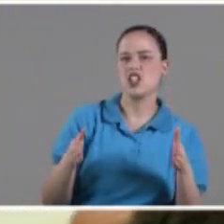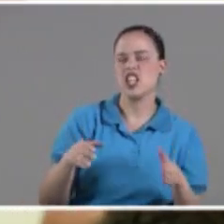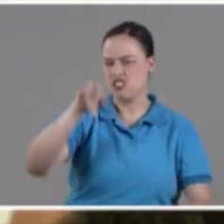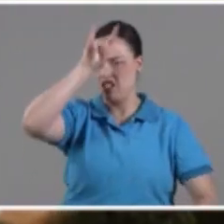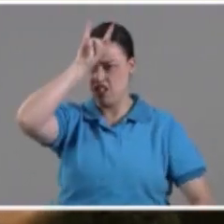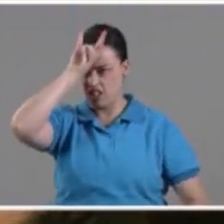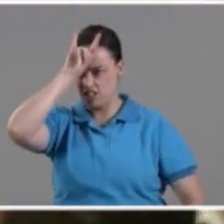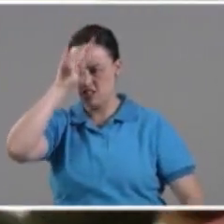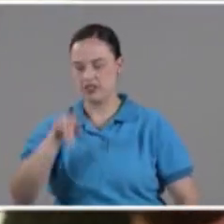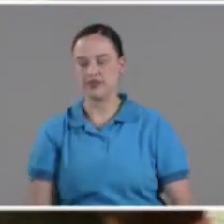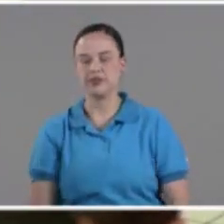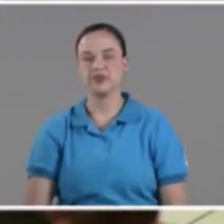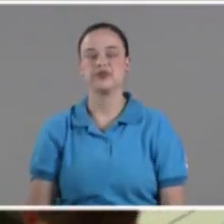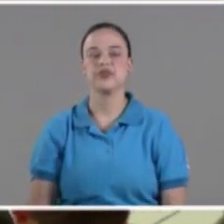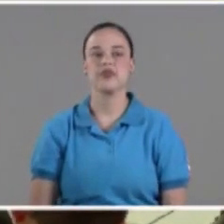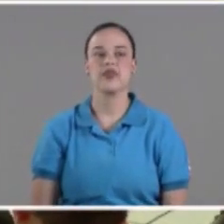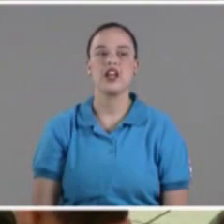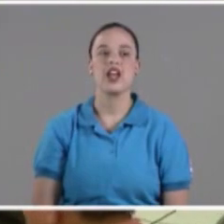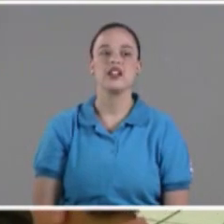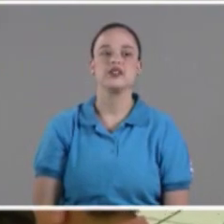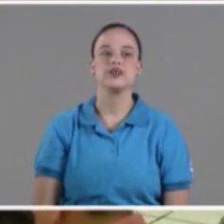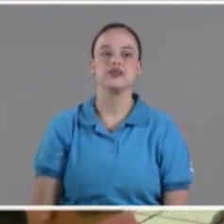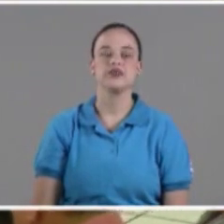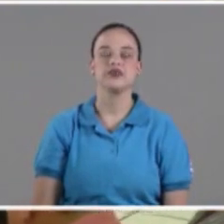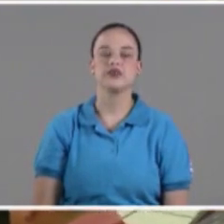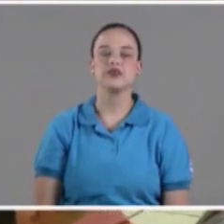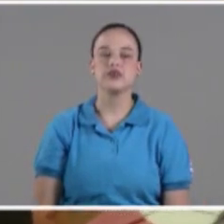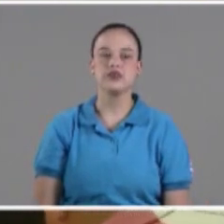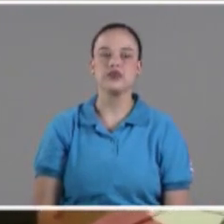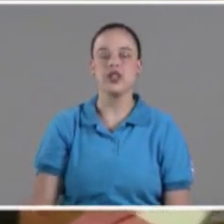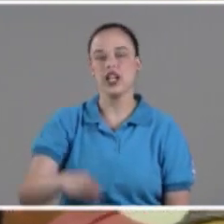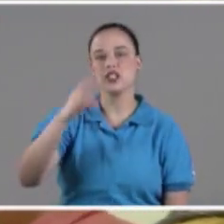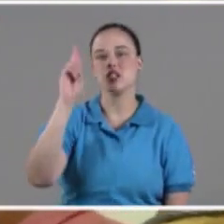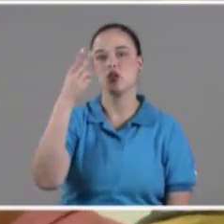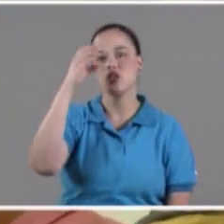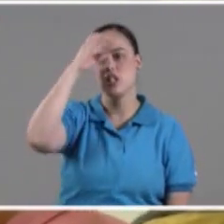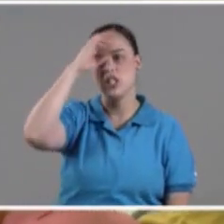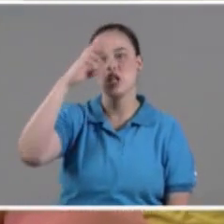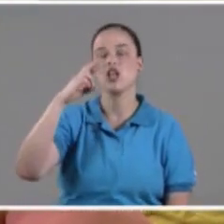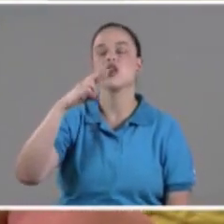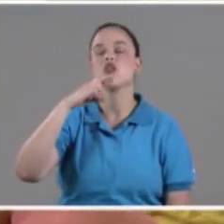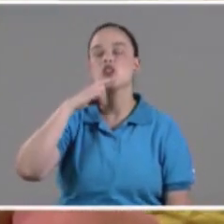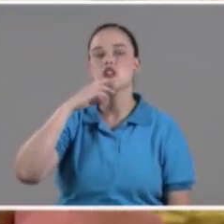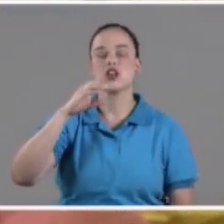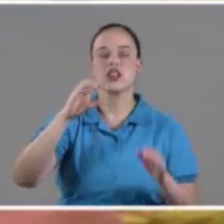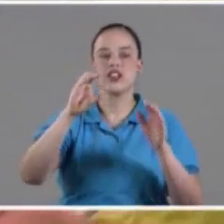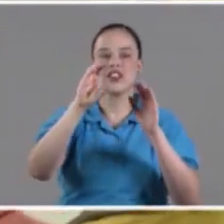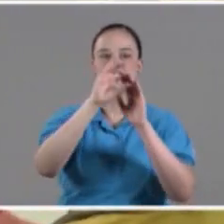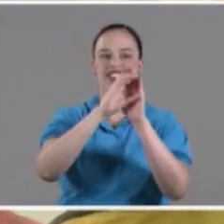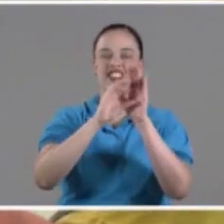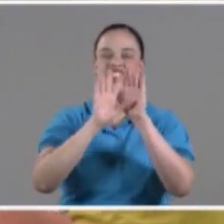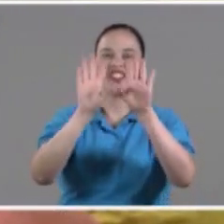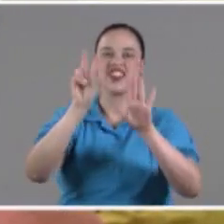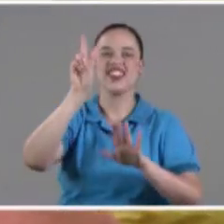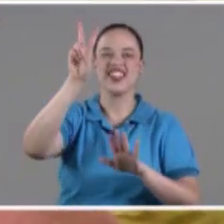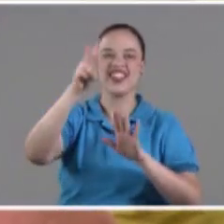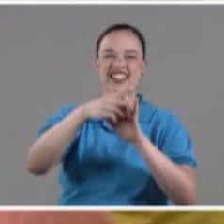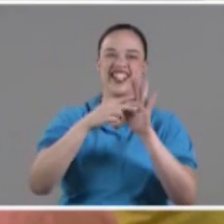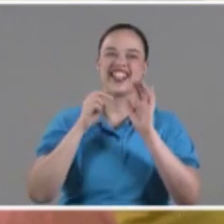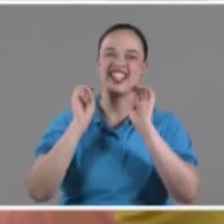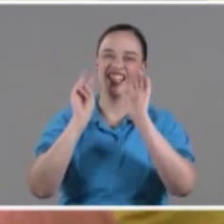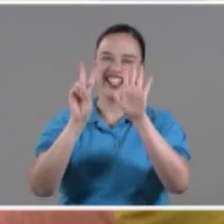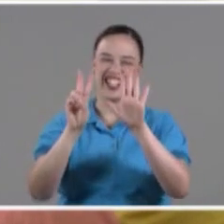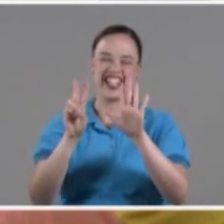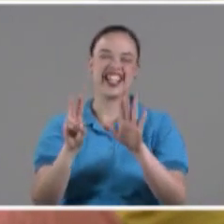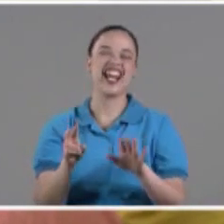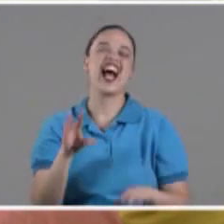siete doce siete doce siete Bueno ya solo por diez versículos tanto escándalo Claro